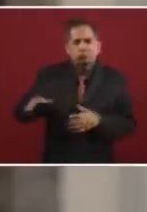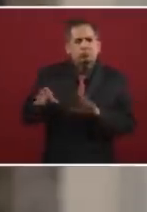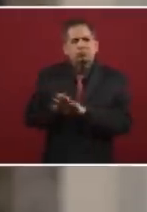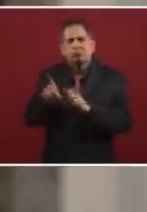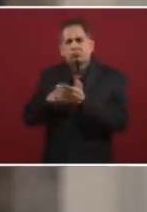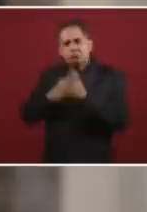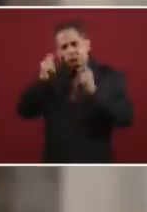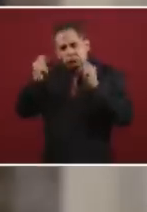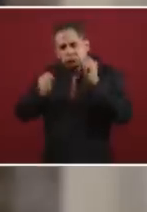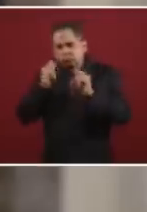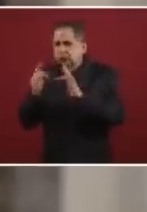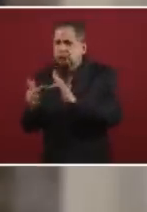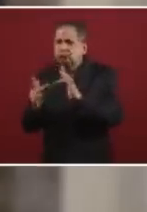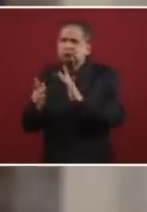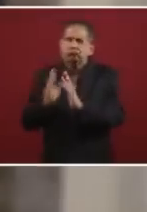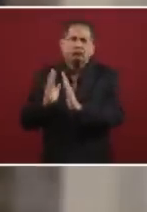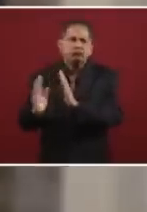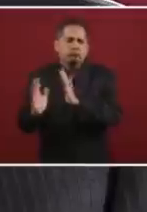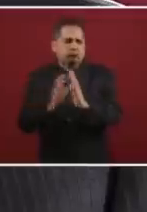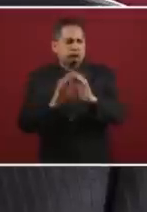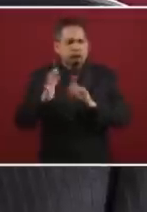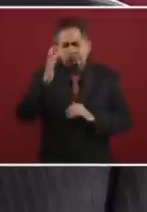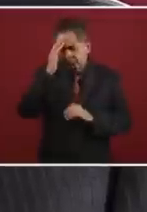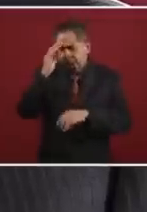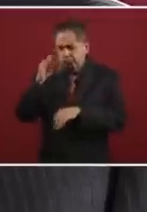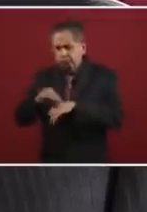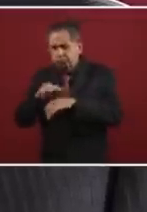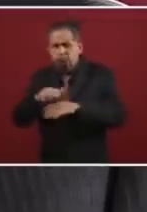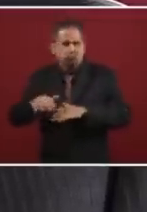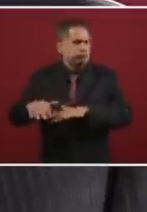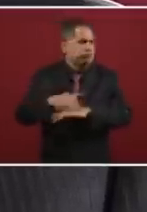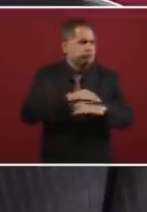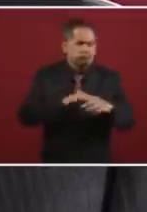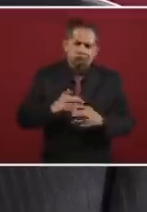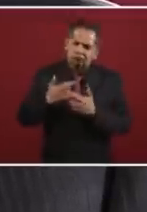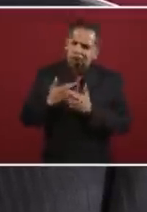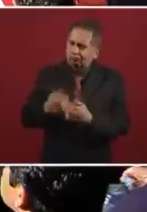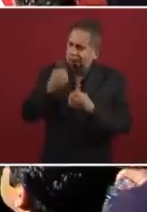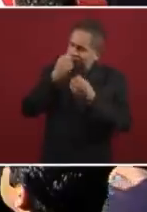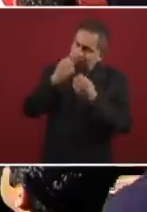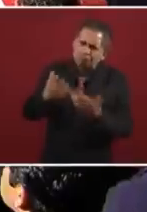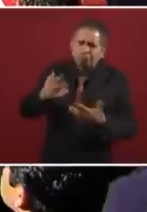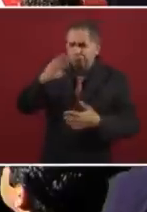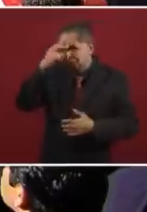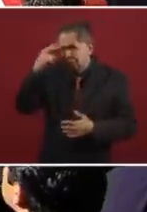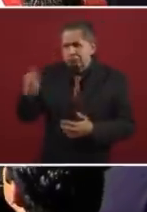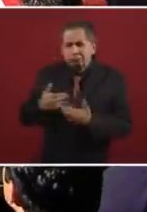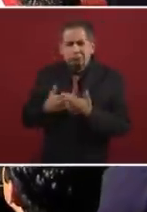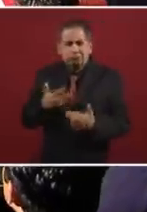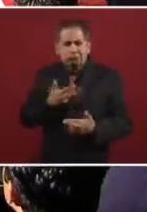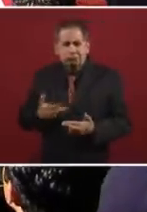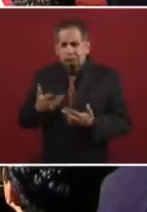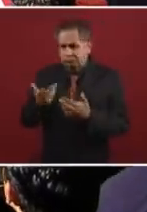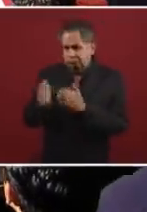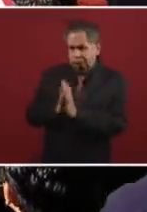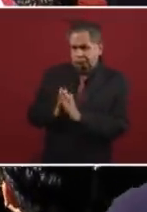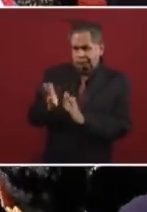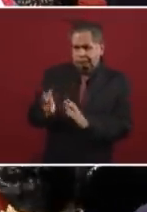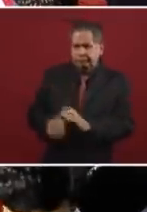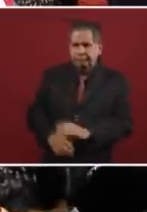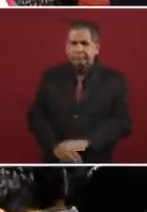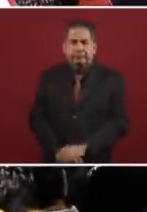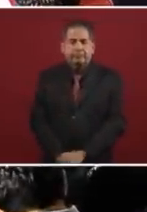ser el turismo interactivo para que se conozca la riqueza la grandeza que tenemos en méxico por favor